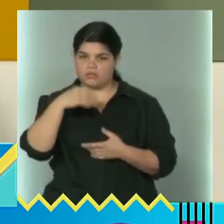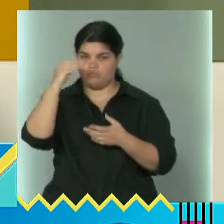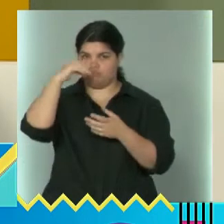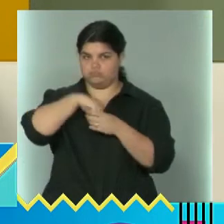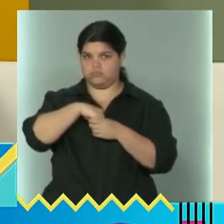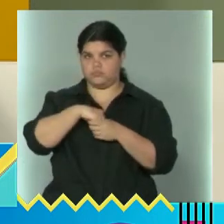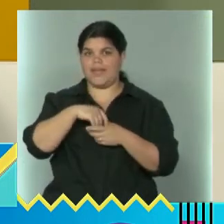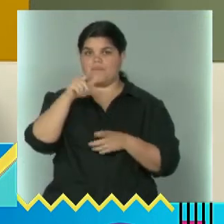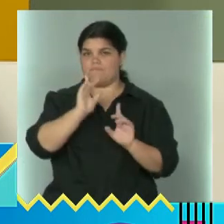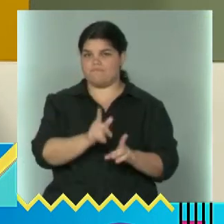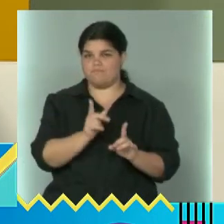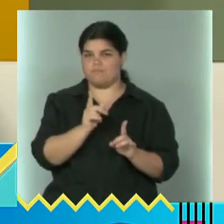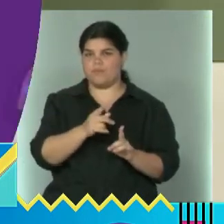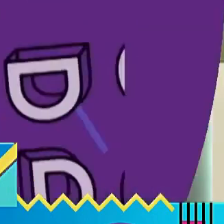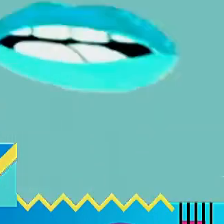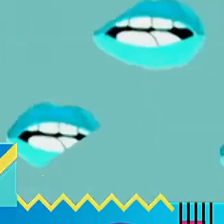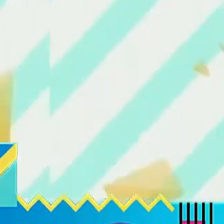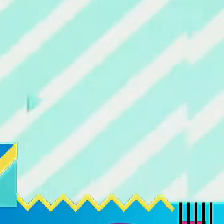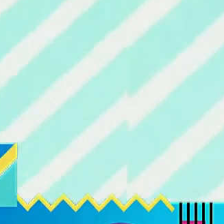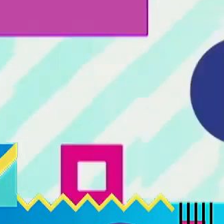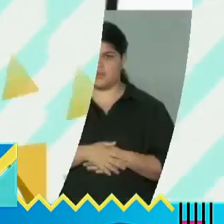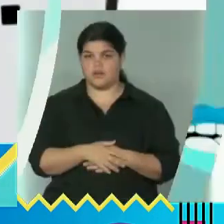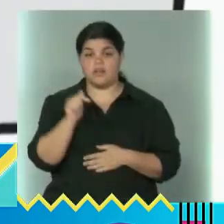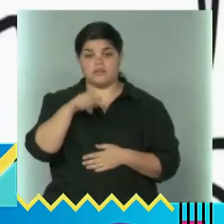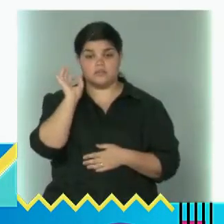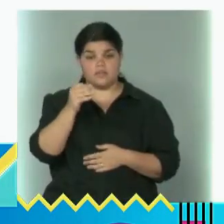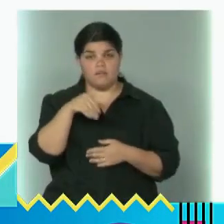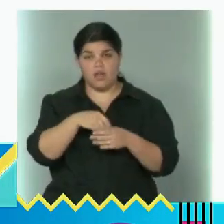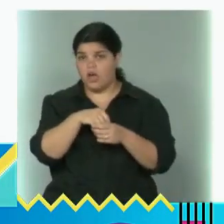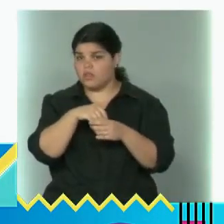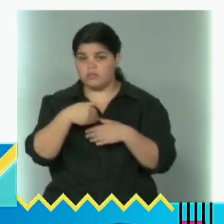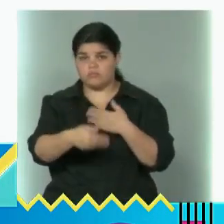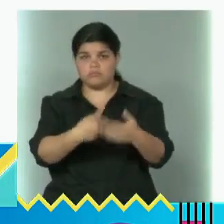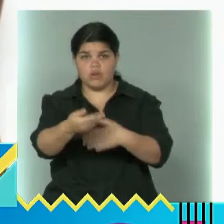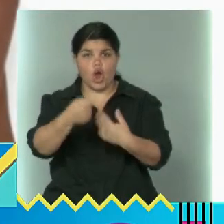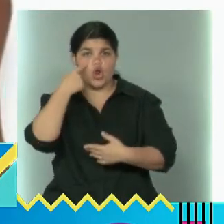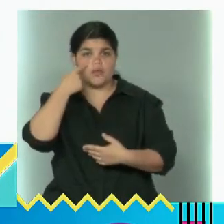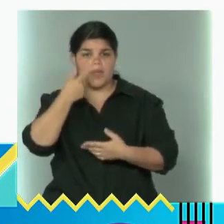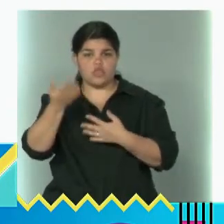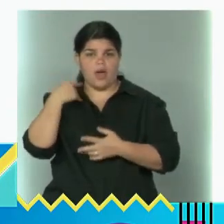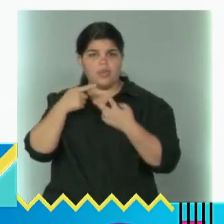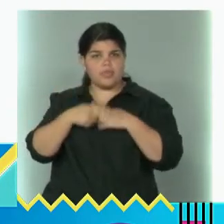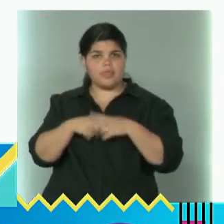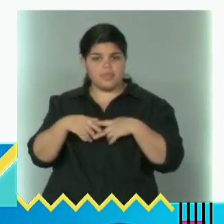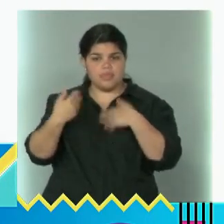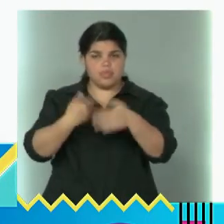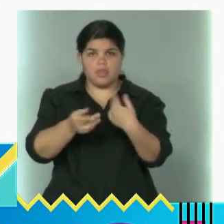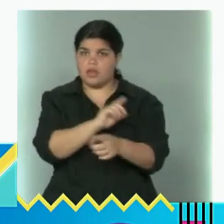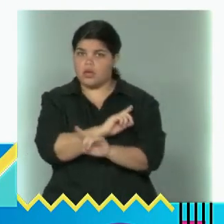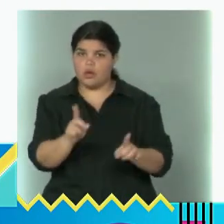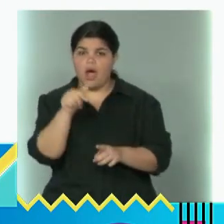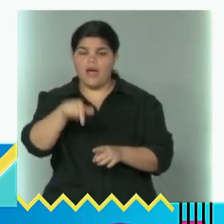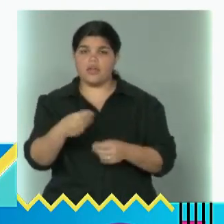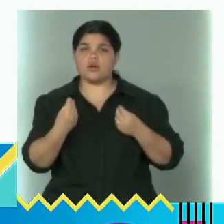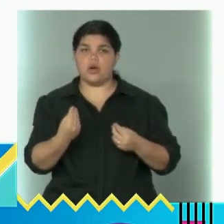como conciencia, que se pretende obtener en esa sesión de coaching, no es un conocimiento técnico. No es un conocimiento de adquirir